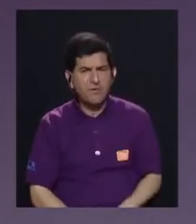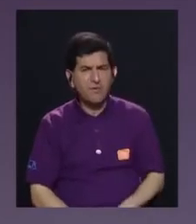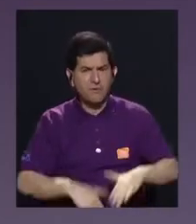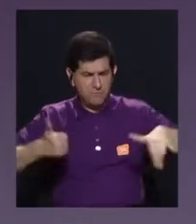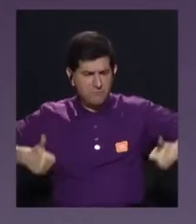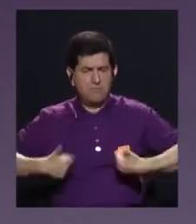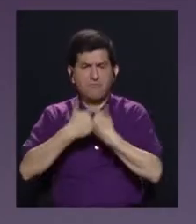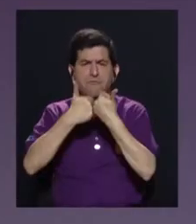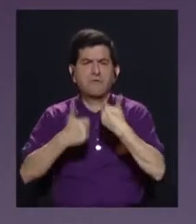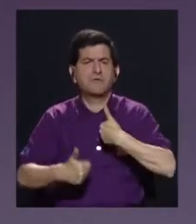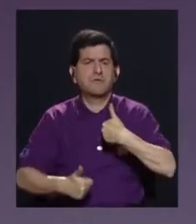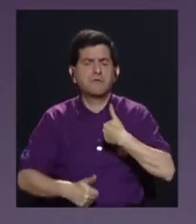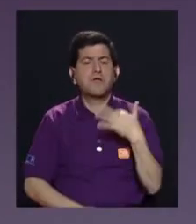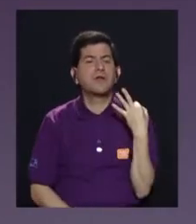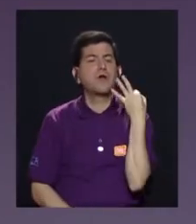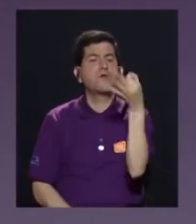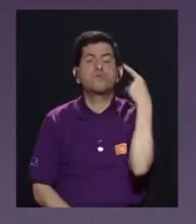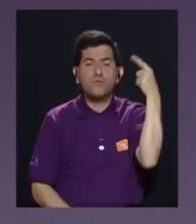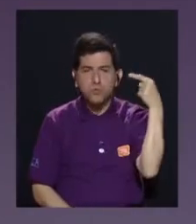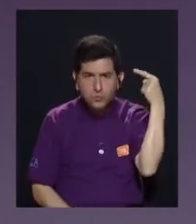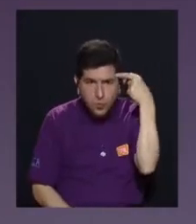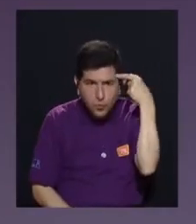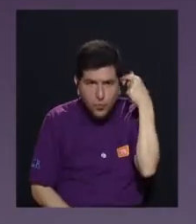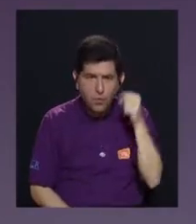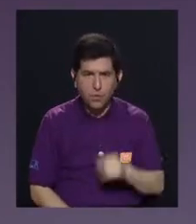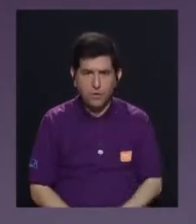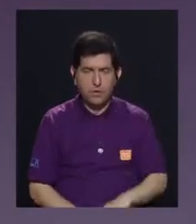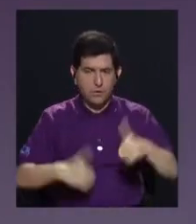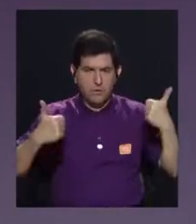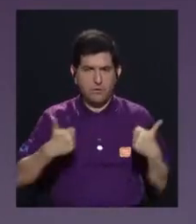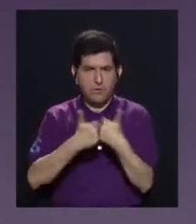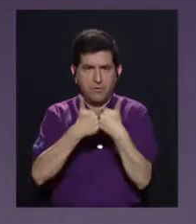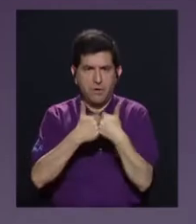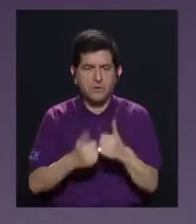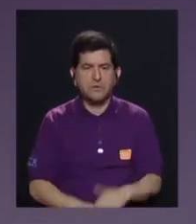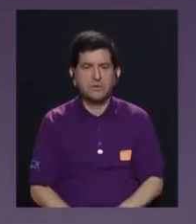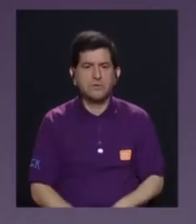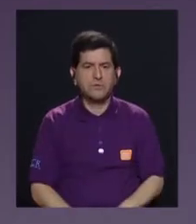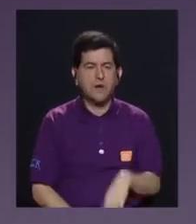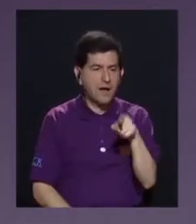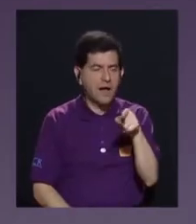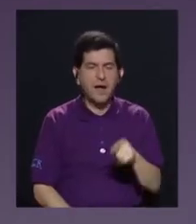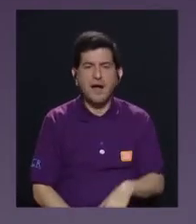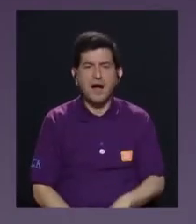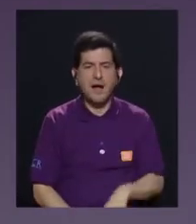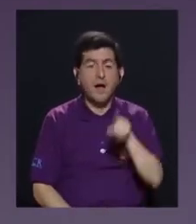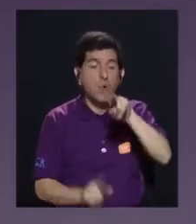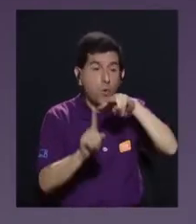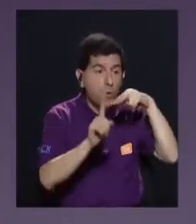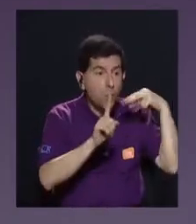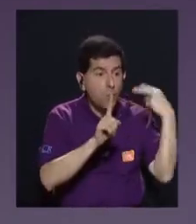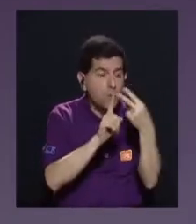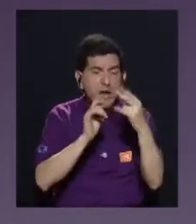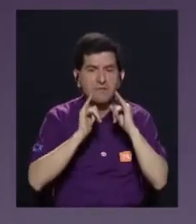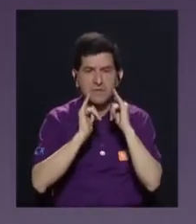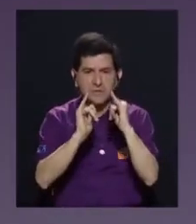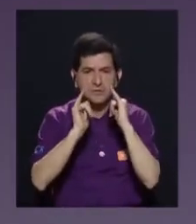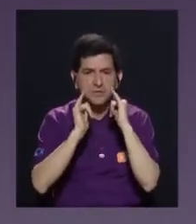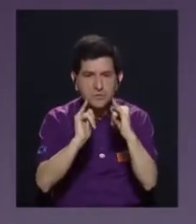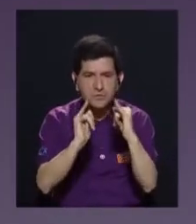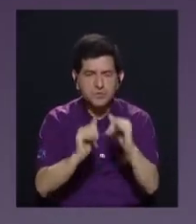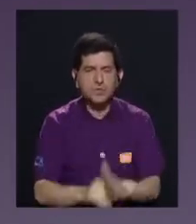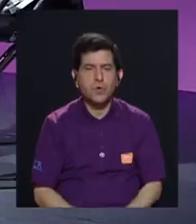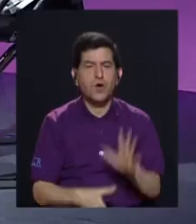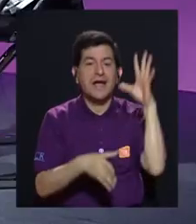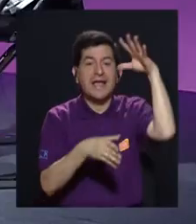desafío que tenemos en el próximo gobierno es un desafío de colocar una visión de igualdad de